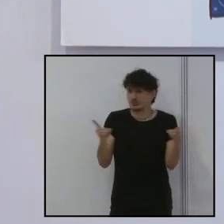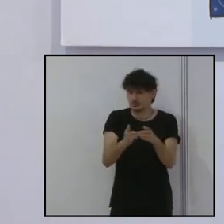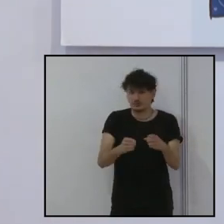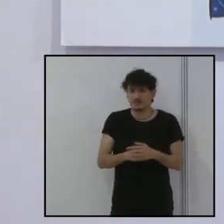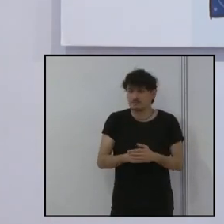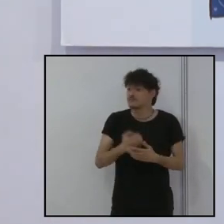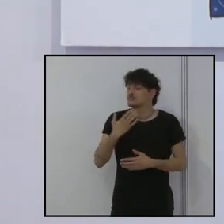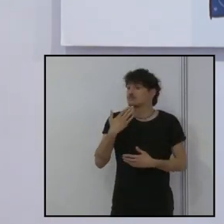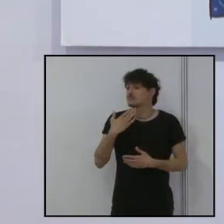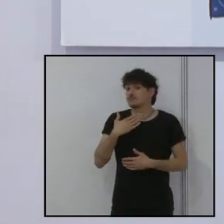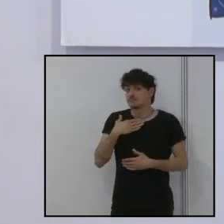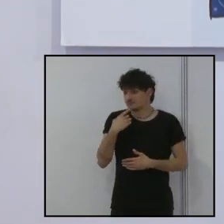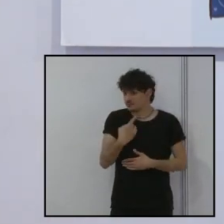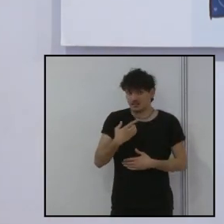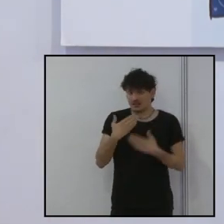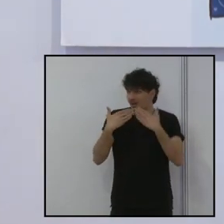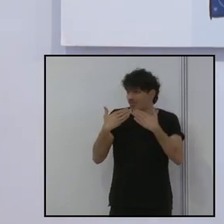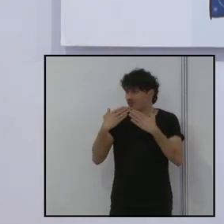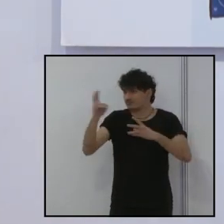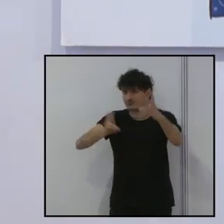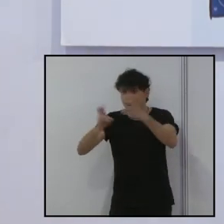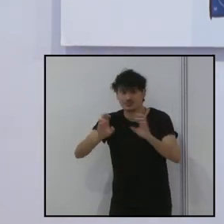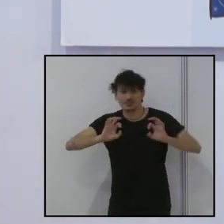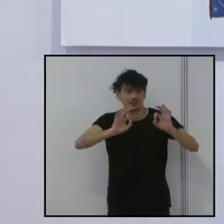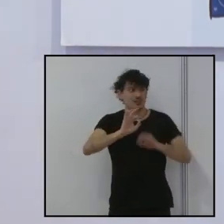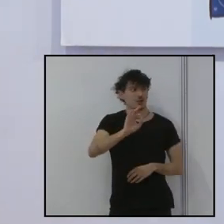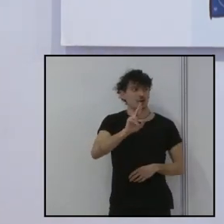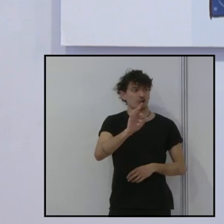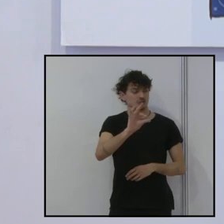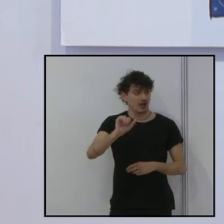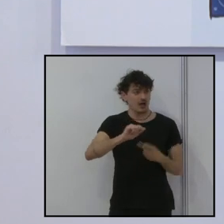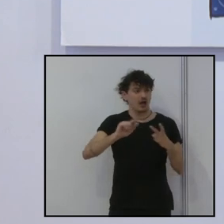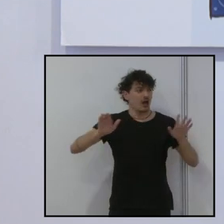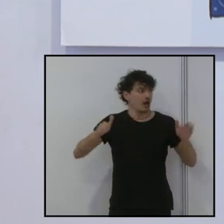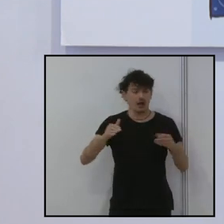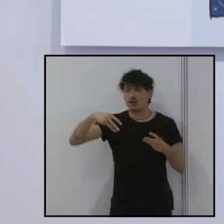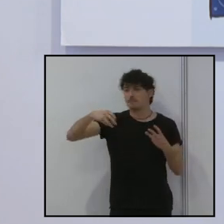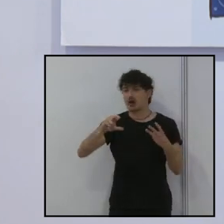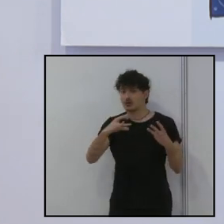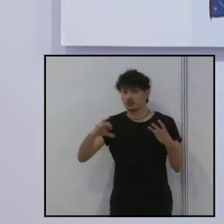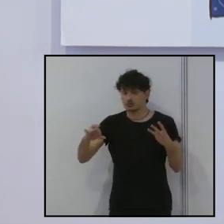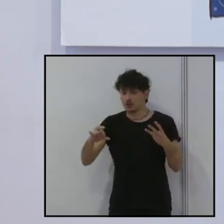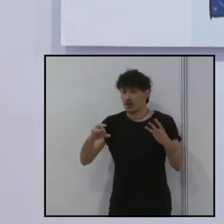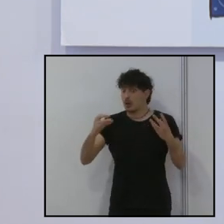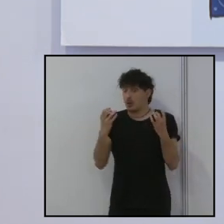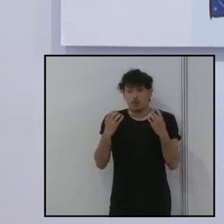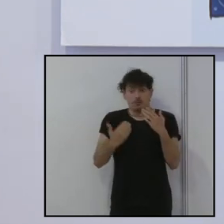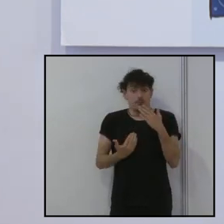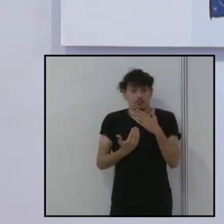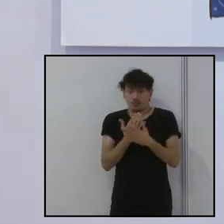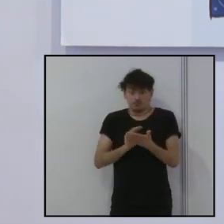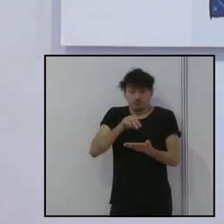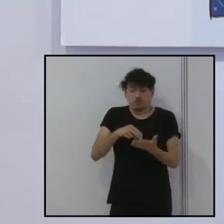Todos que estéis aquí y especialmente quería agradecer a Rosa, a Ángel y a Marcos que se hayan prestado a madrugar en la feria, esto para la feria es